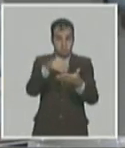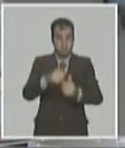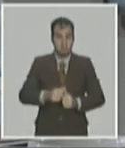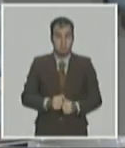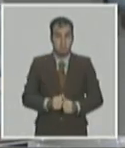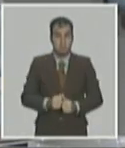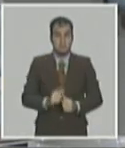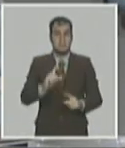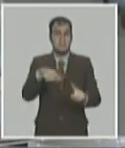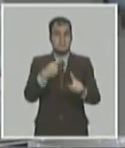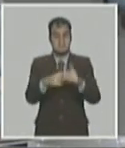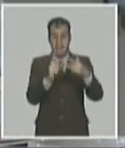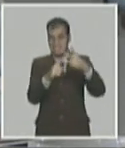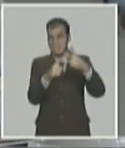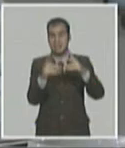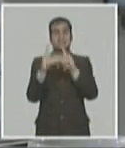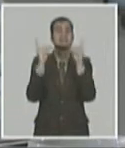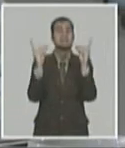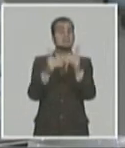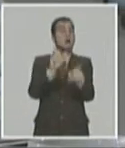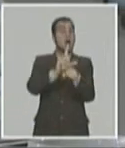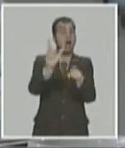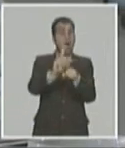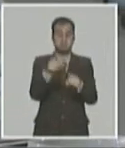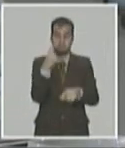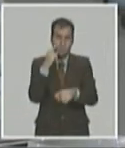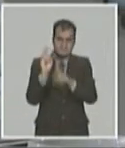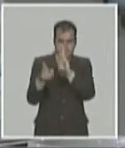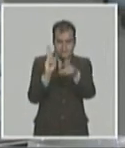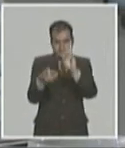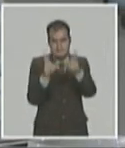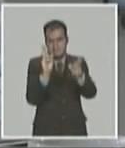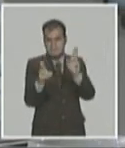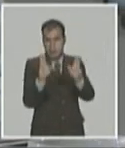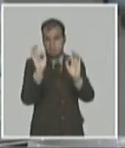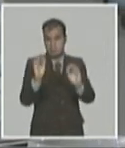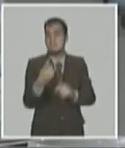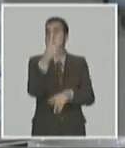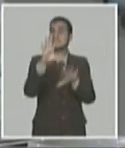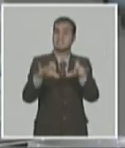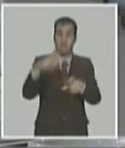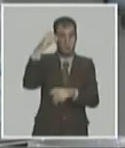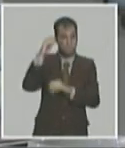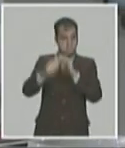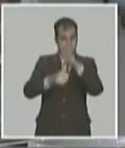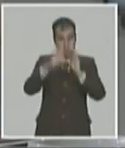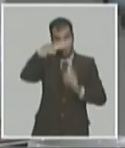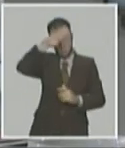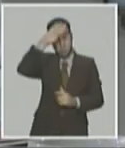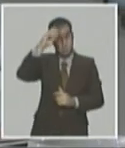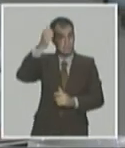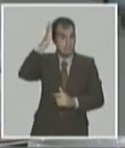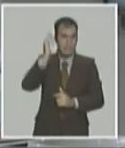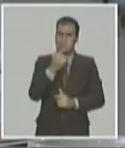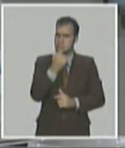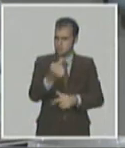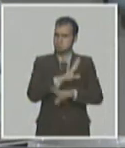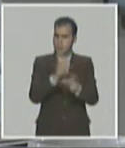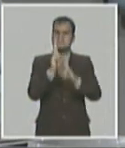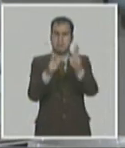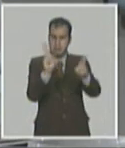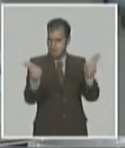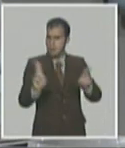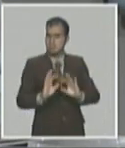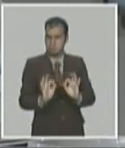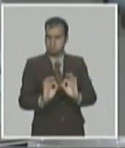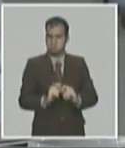por el Departamento Agropecuario y las indicaciones que ha dado nuestro primer secretario y presidente de la República, las indicaciones que ha dado también el